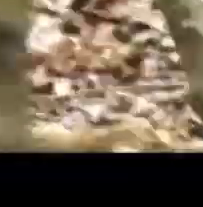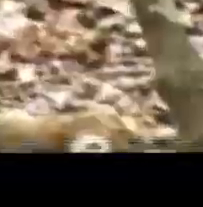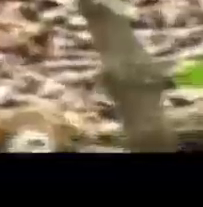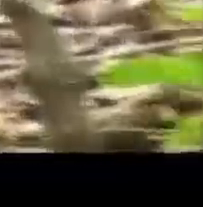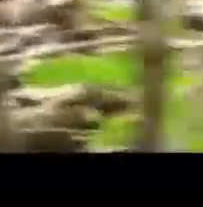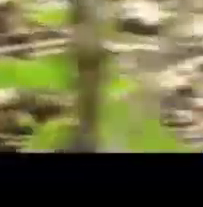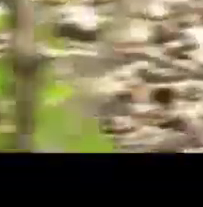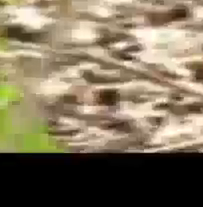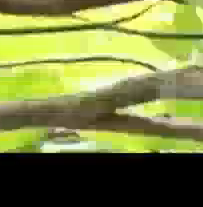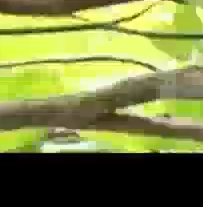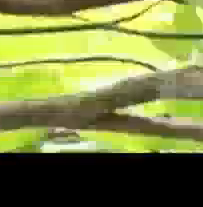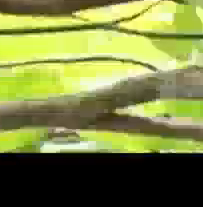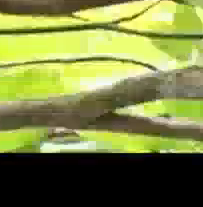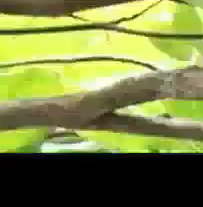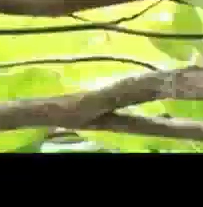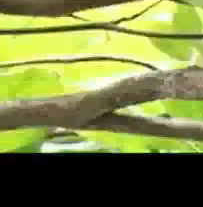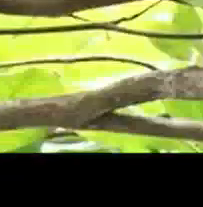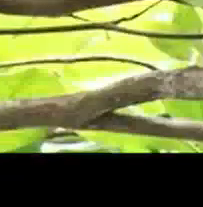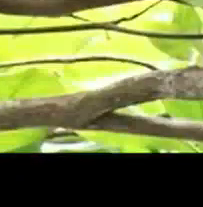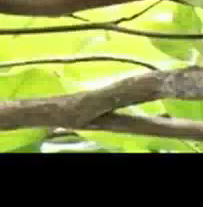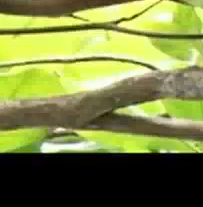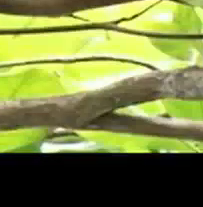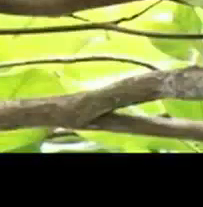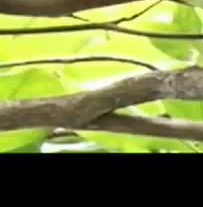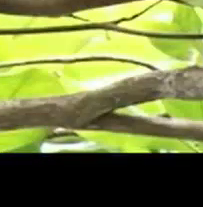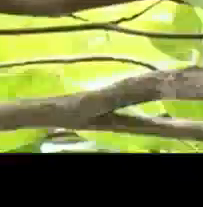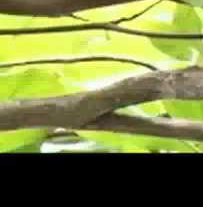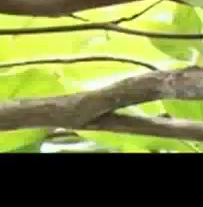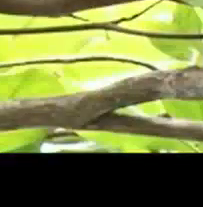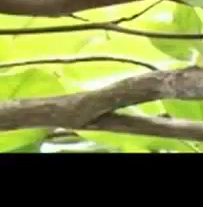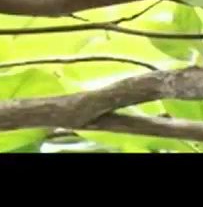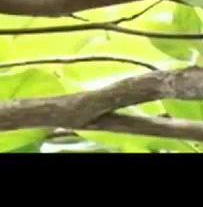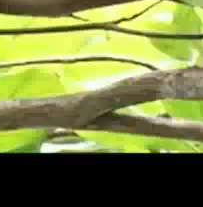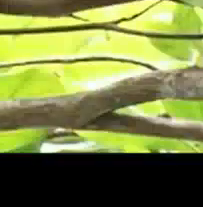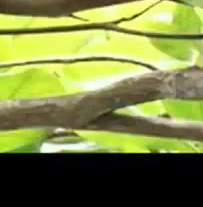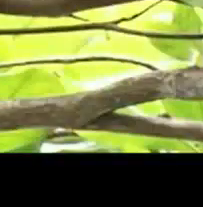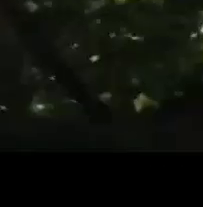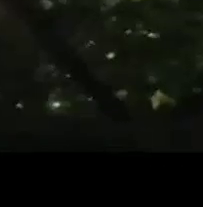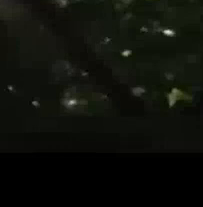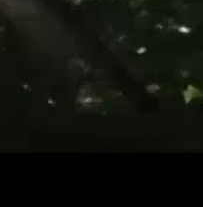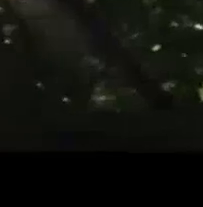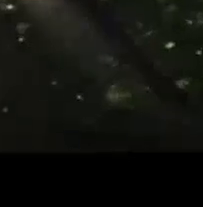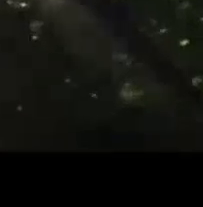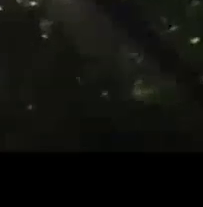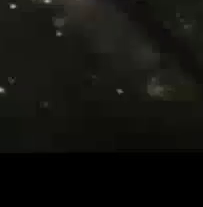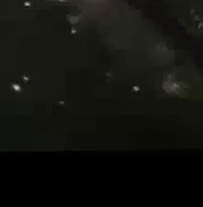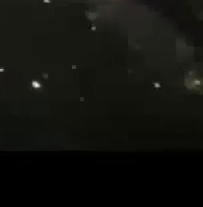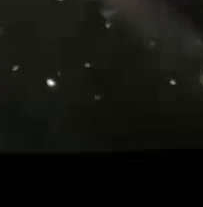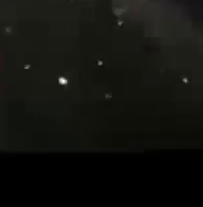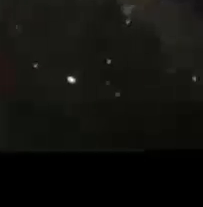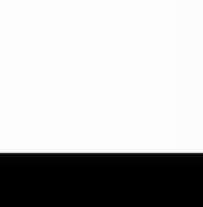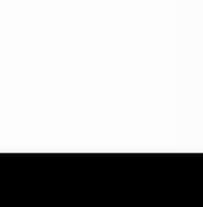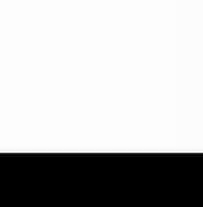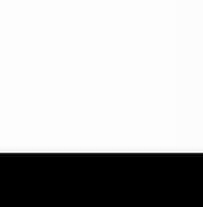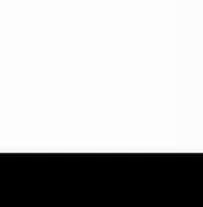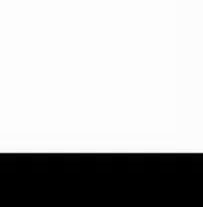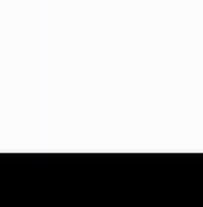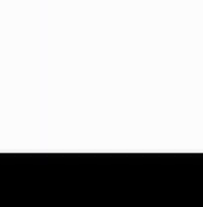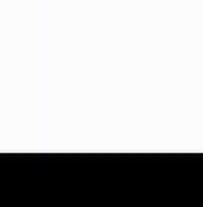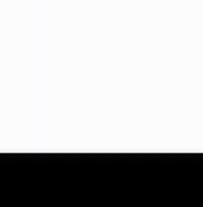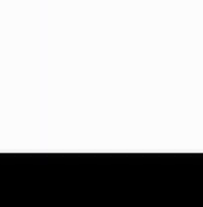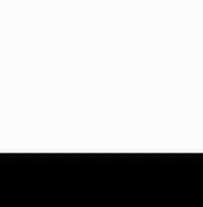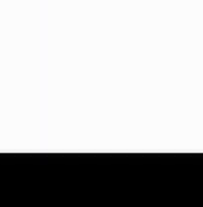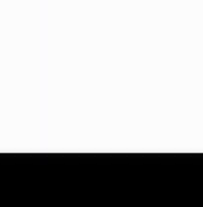Cerca del 43% del territorio nacional se encuentra dentro de corredores biológicos. Universidad